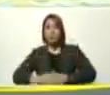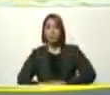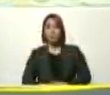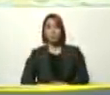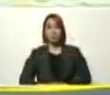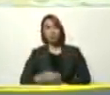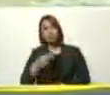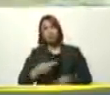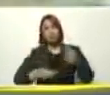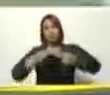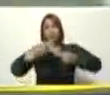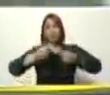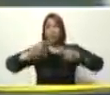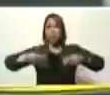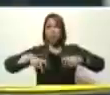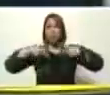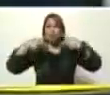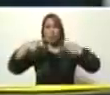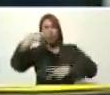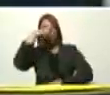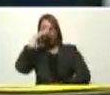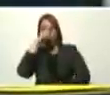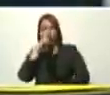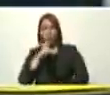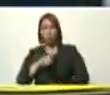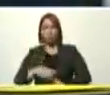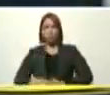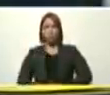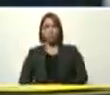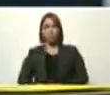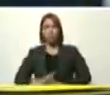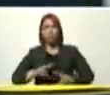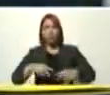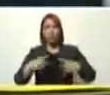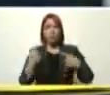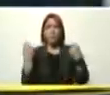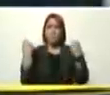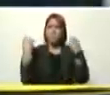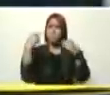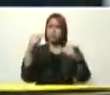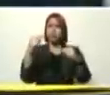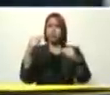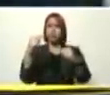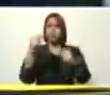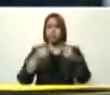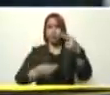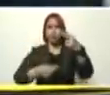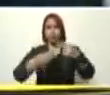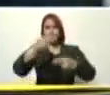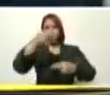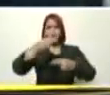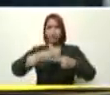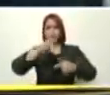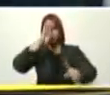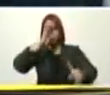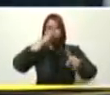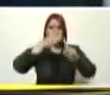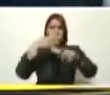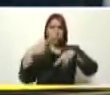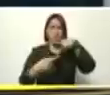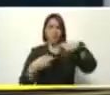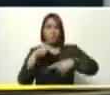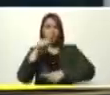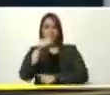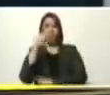la construcción de la nueva época, de la nueva etapa constructiva de la revolución